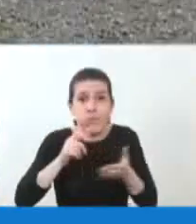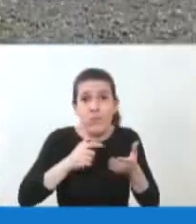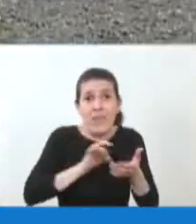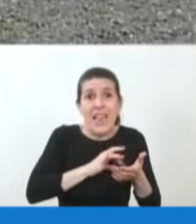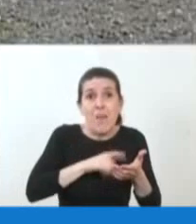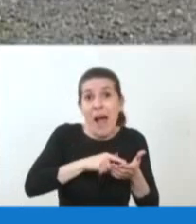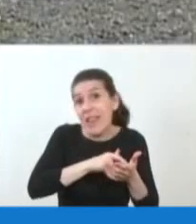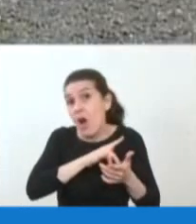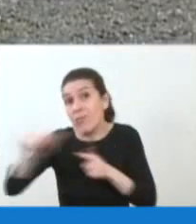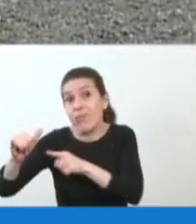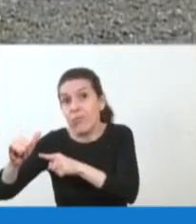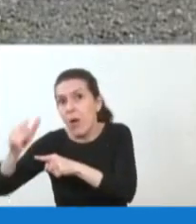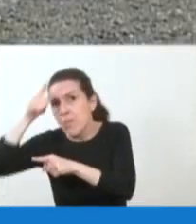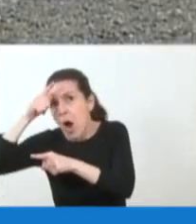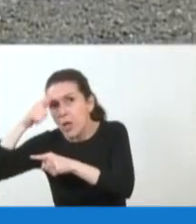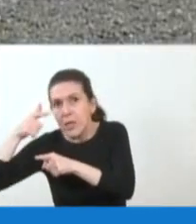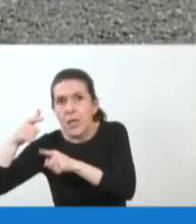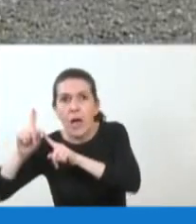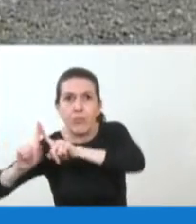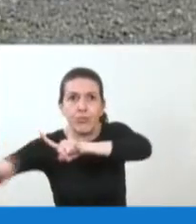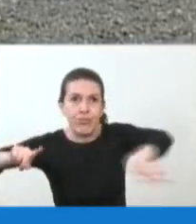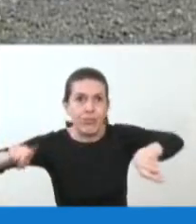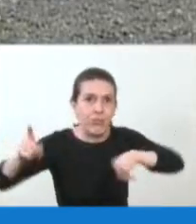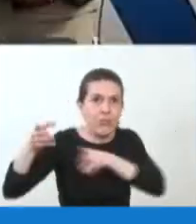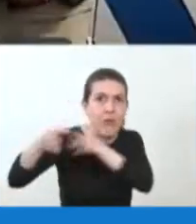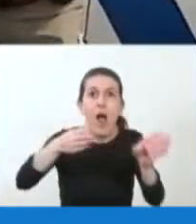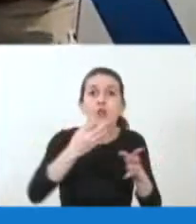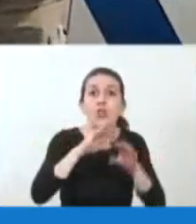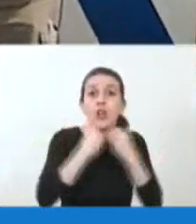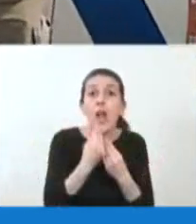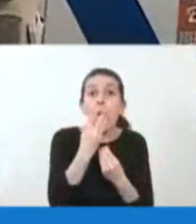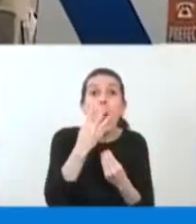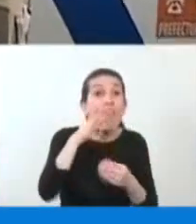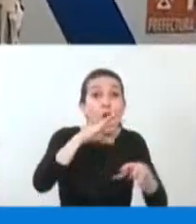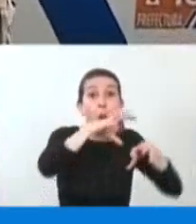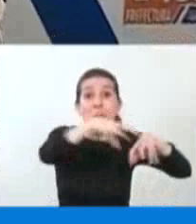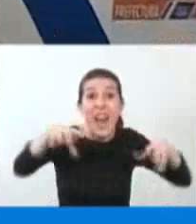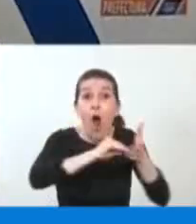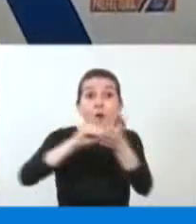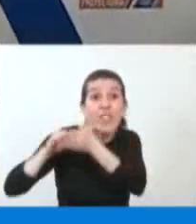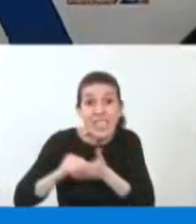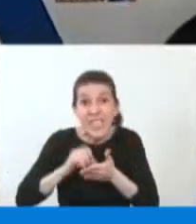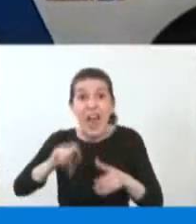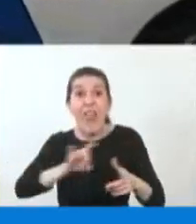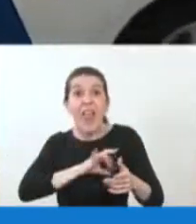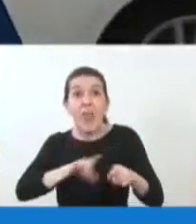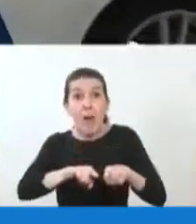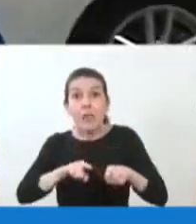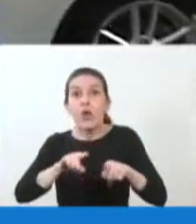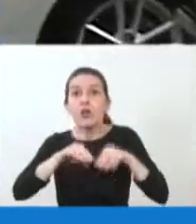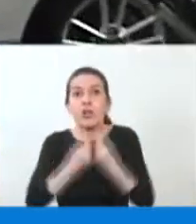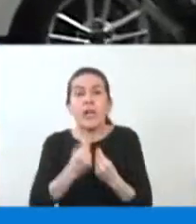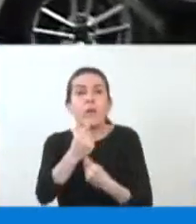de seguridad a cada una de estas paradas seguras 4000 se van a hacer en la provincia de buenos aires con una inversión de más de 3500 millones de